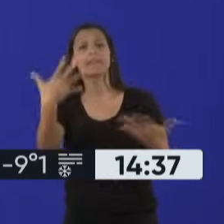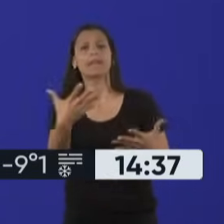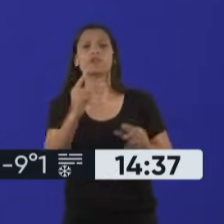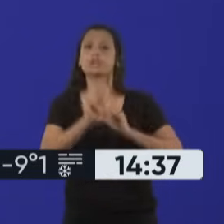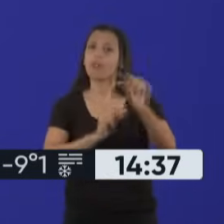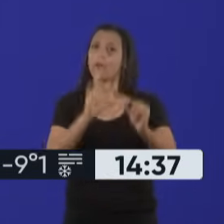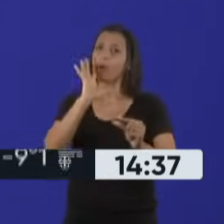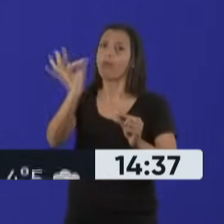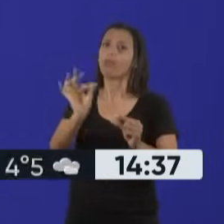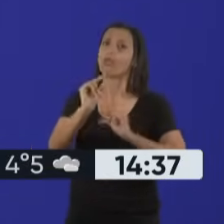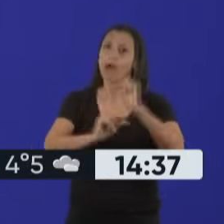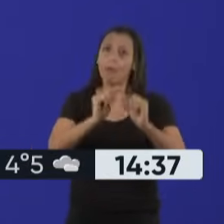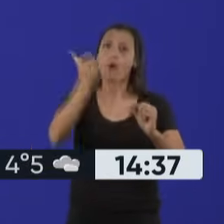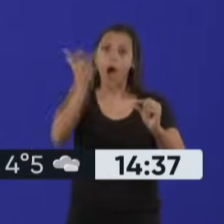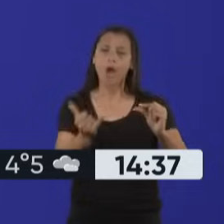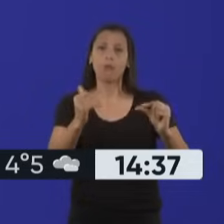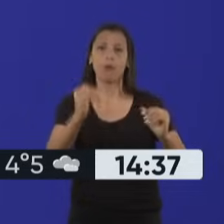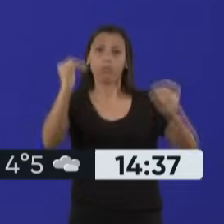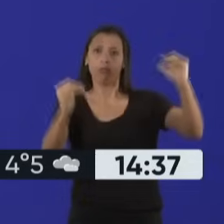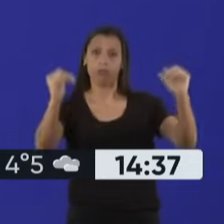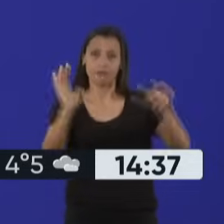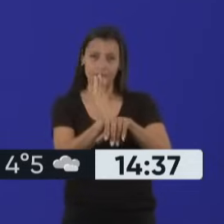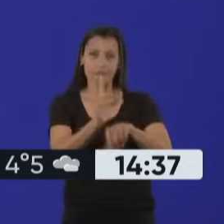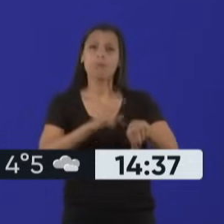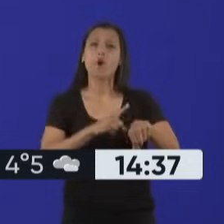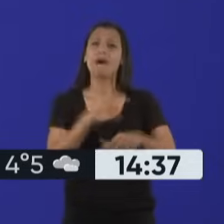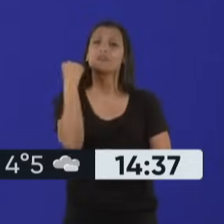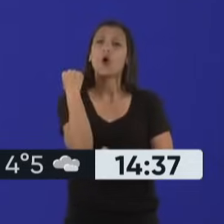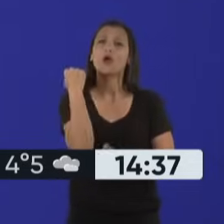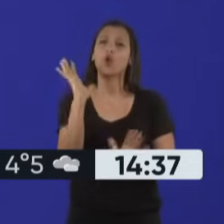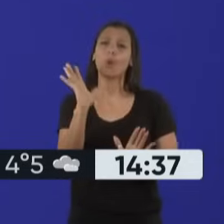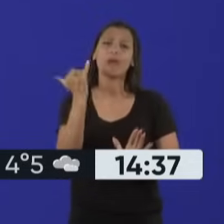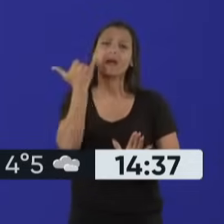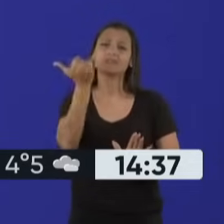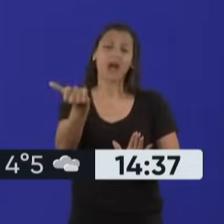rebotar. El momento donde la economía argentina